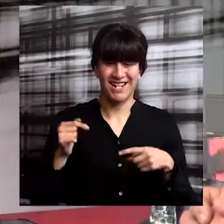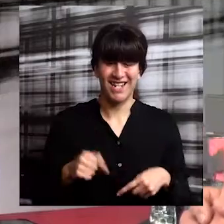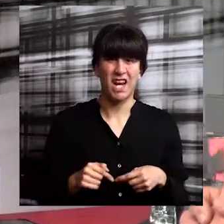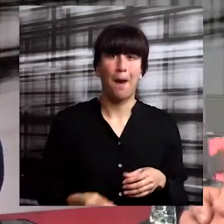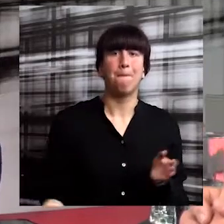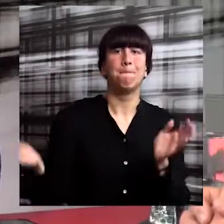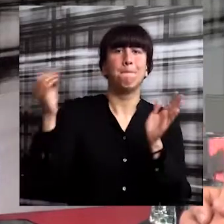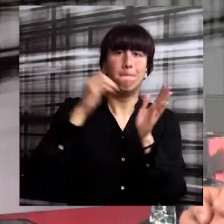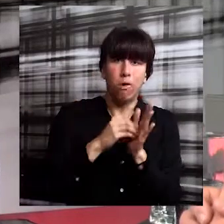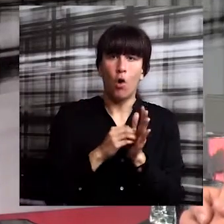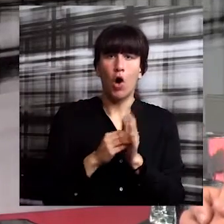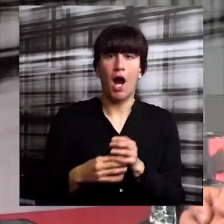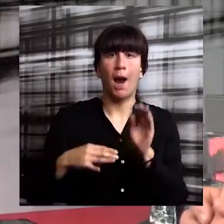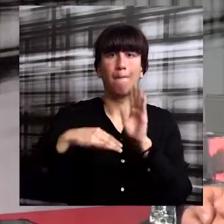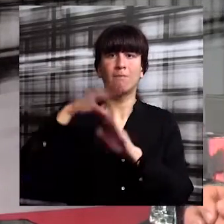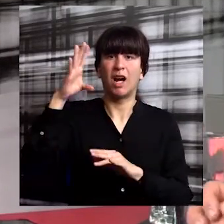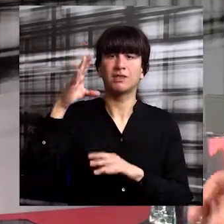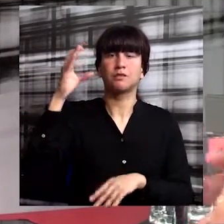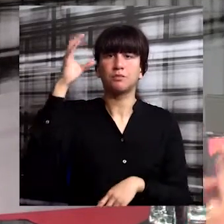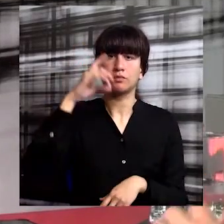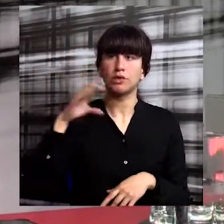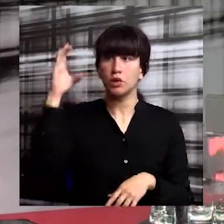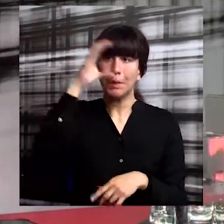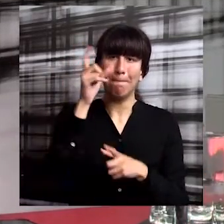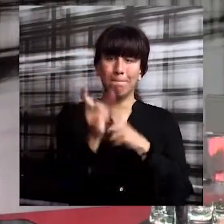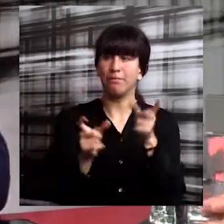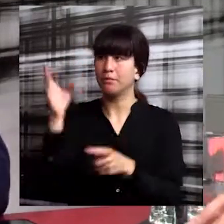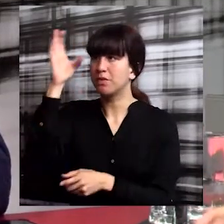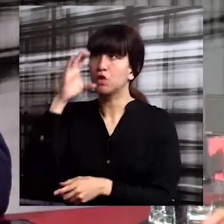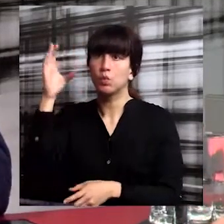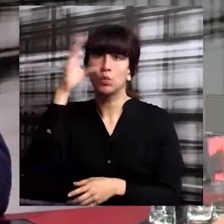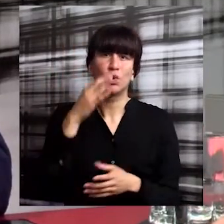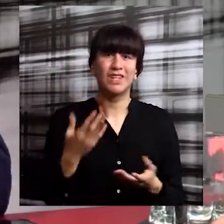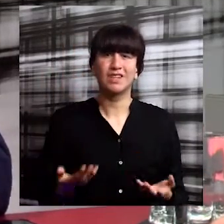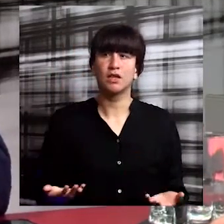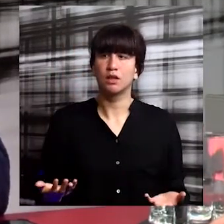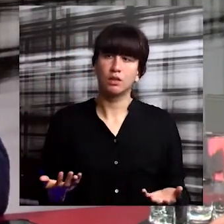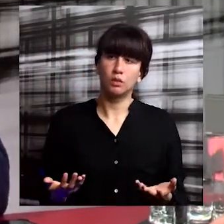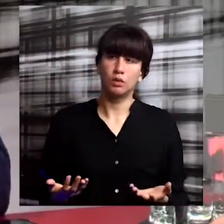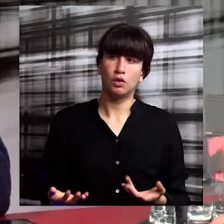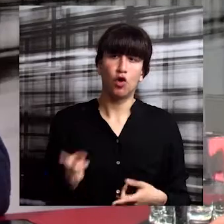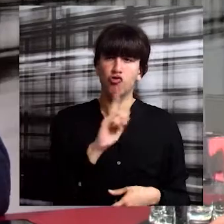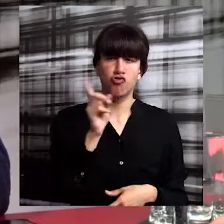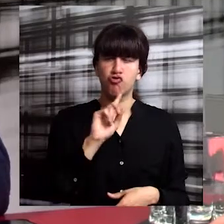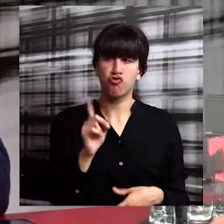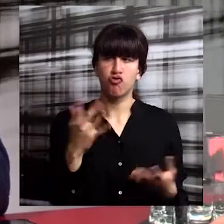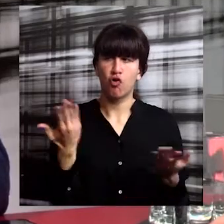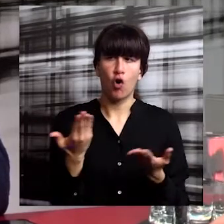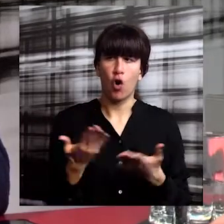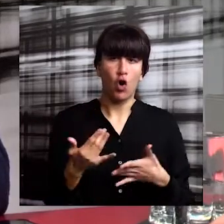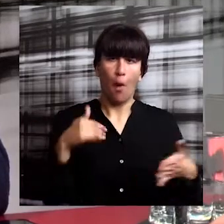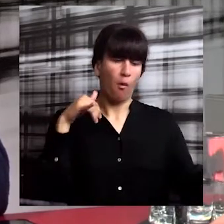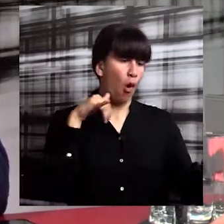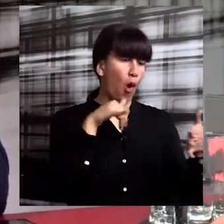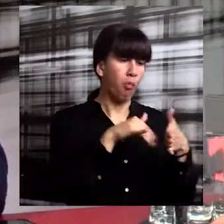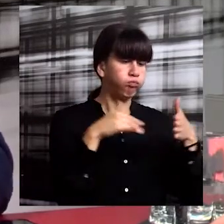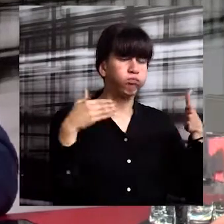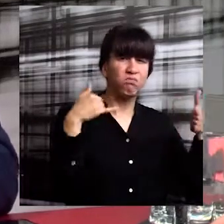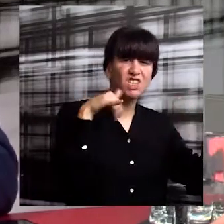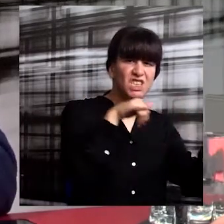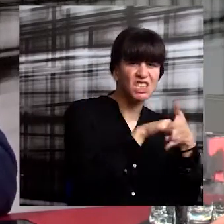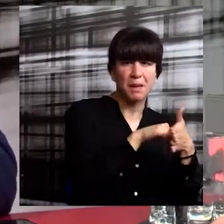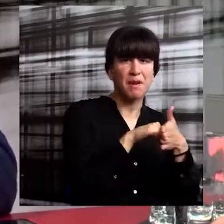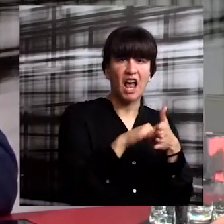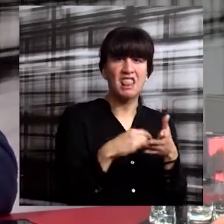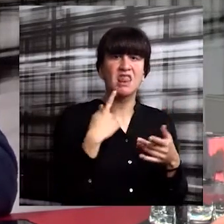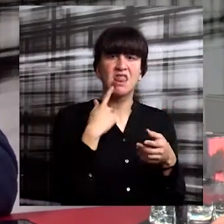circuito de cruceros puedan incorporar a Valparaíso, no como un terminal de recambio, que fundamentalmente ha sido Valparaíso, exacto, sino para